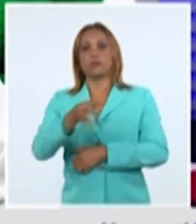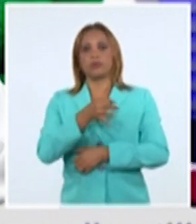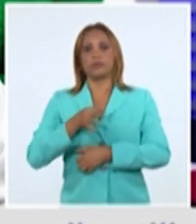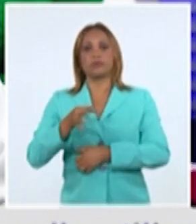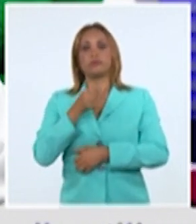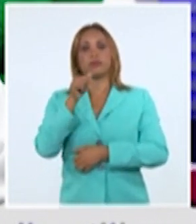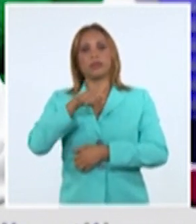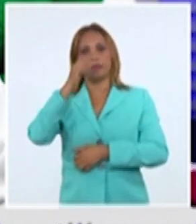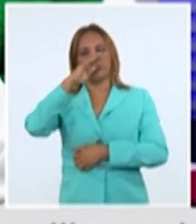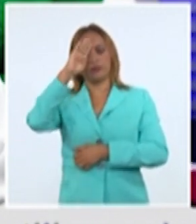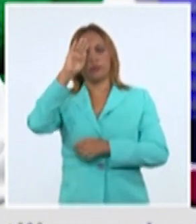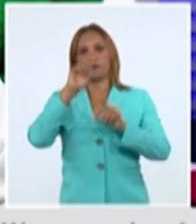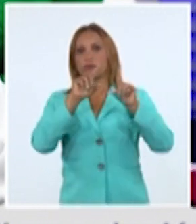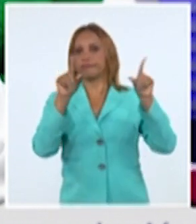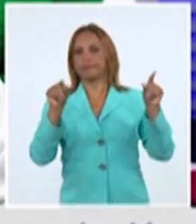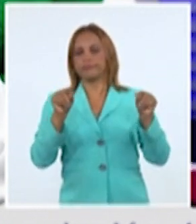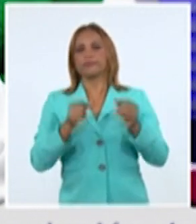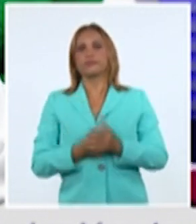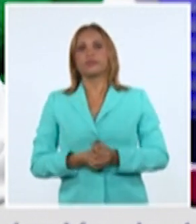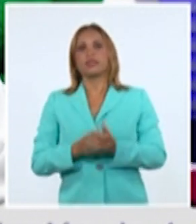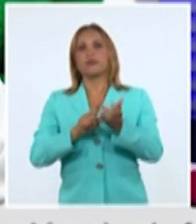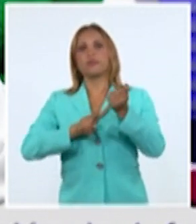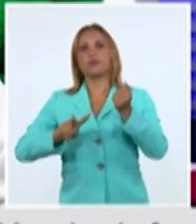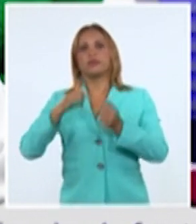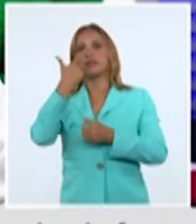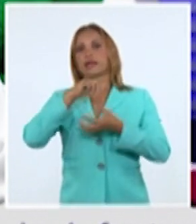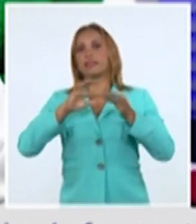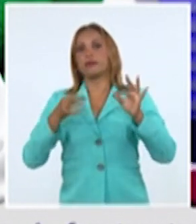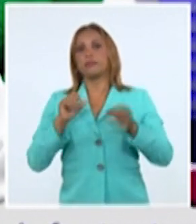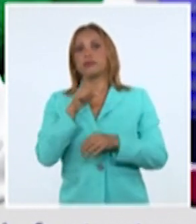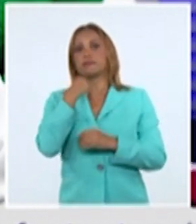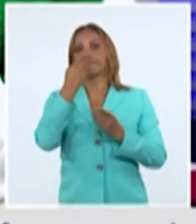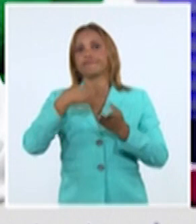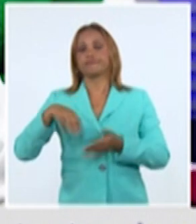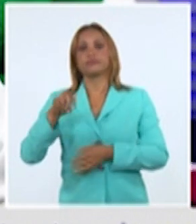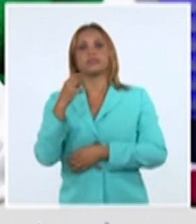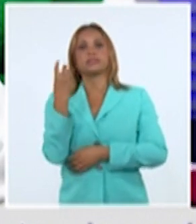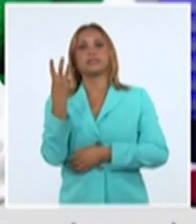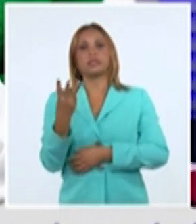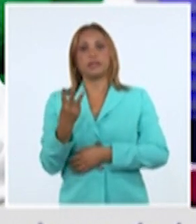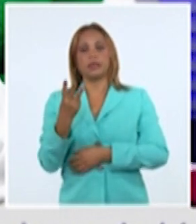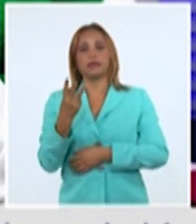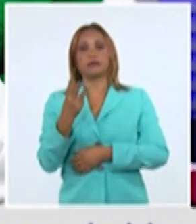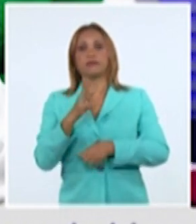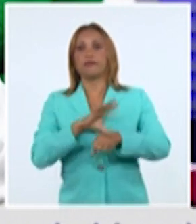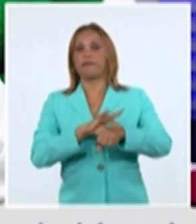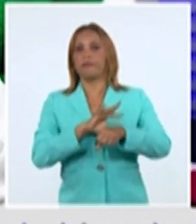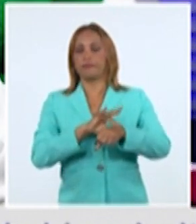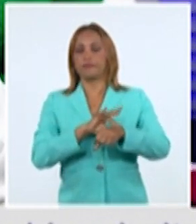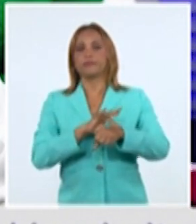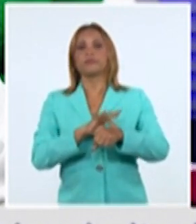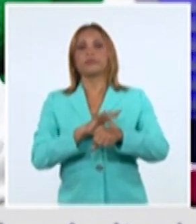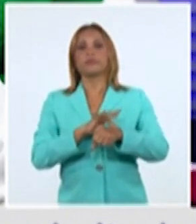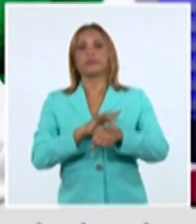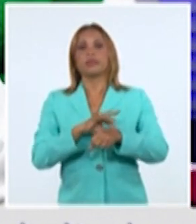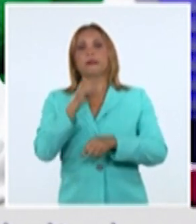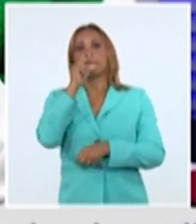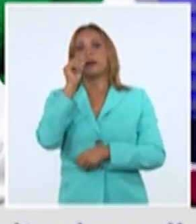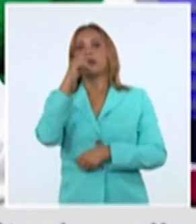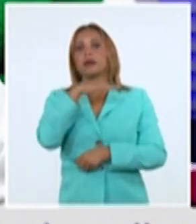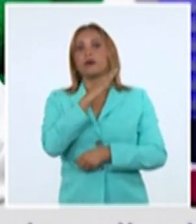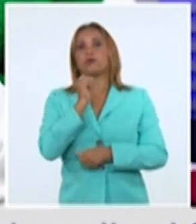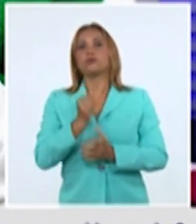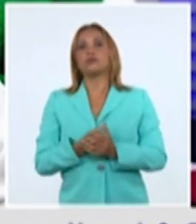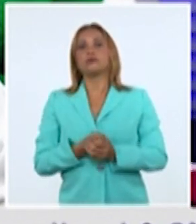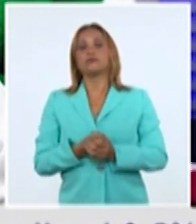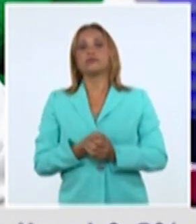nuestro país. En la provincia de Artemisa fallecen 3 personas con COVID-19 de Bahía Honda,